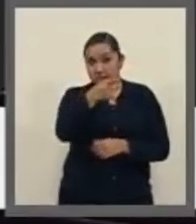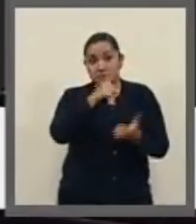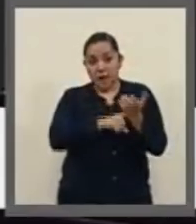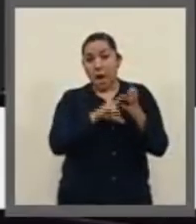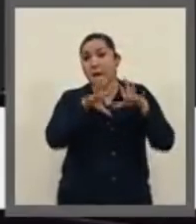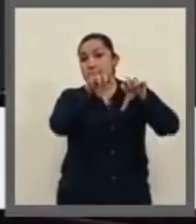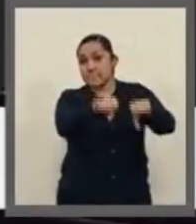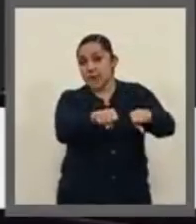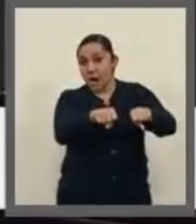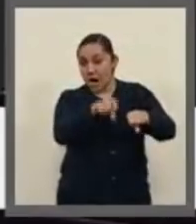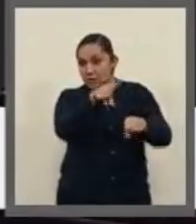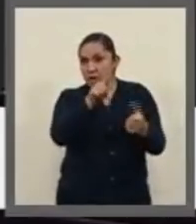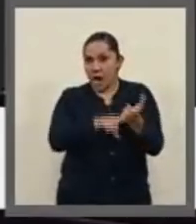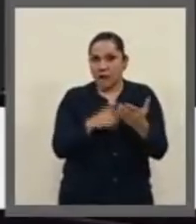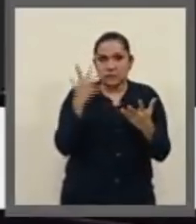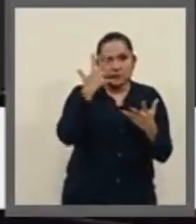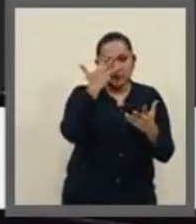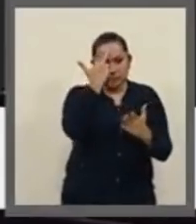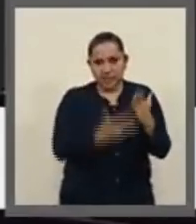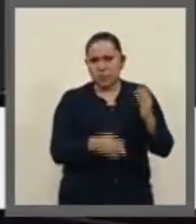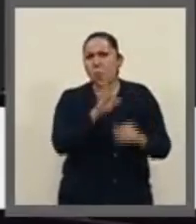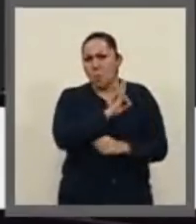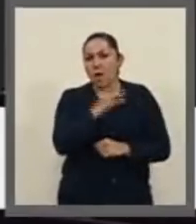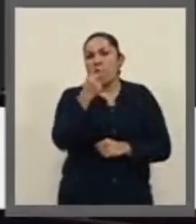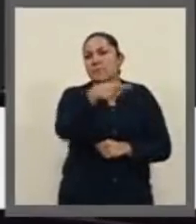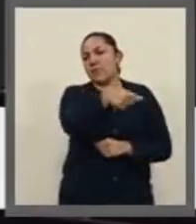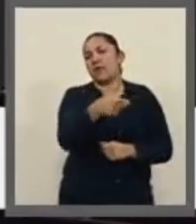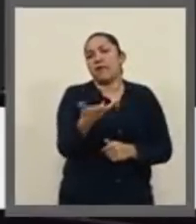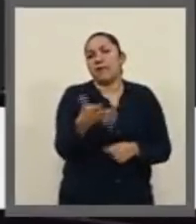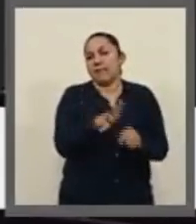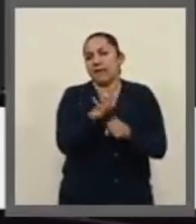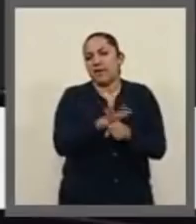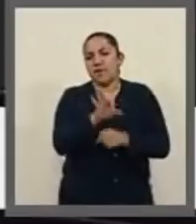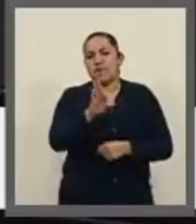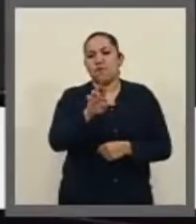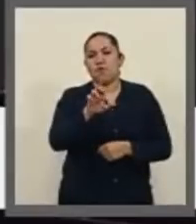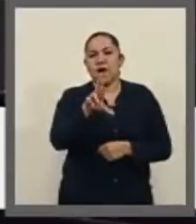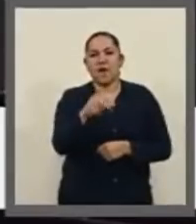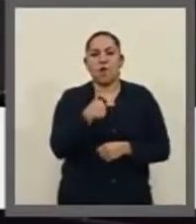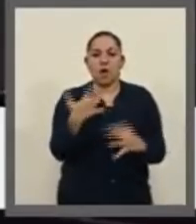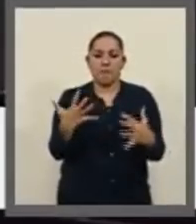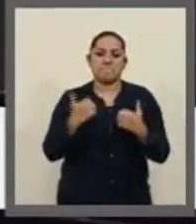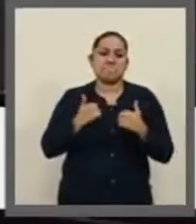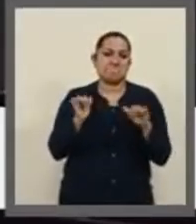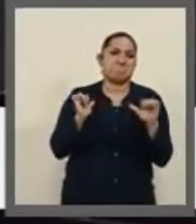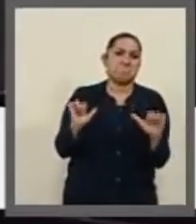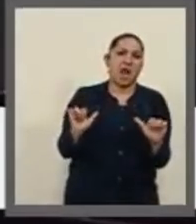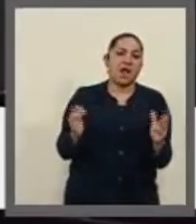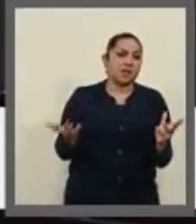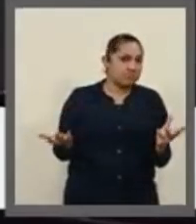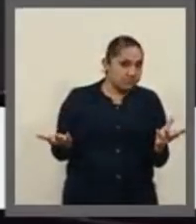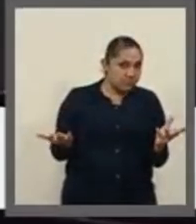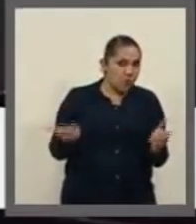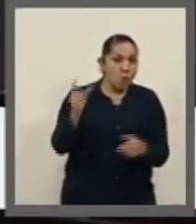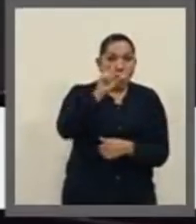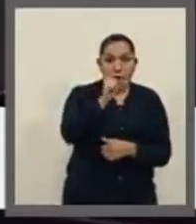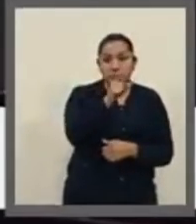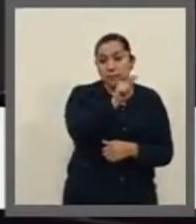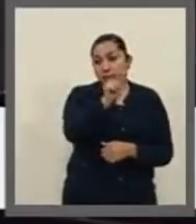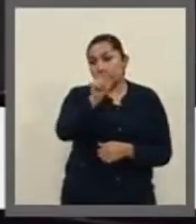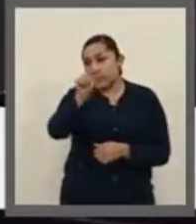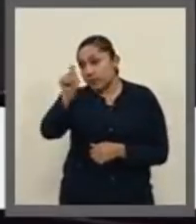el secretario. Y está bien que tenga fuero, porque hay que, en su momento, solicitar el proceso al término de la lista de oradores.